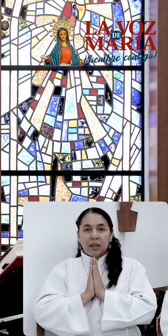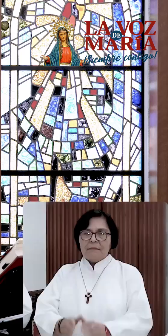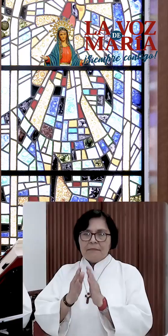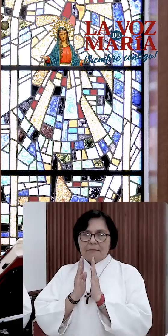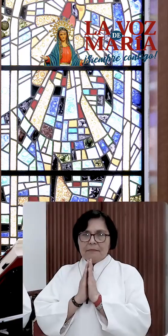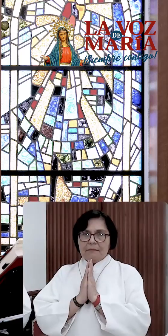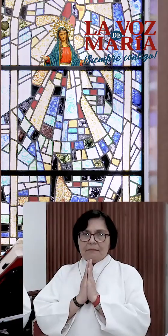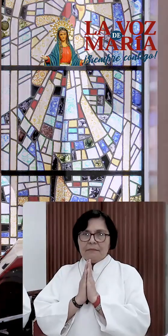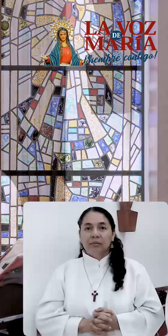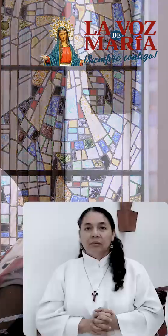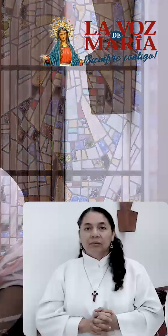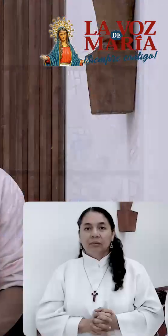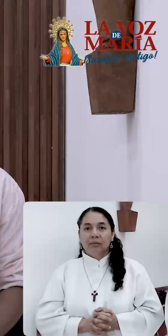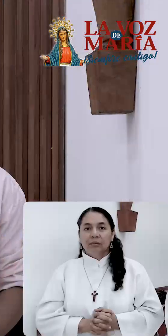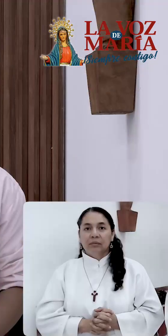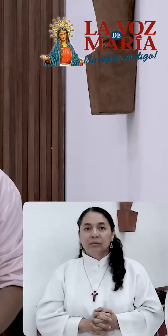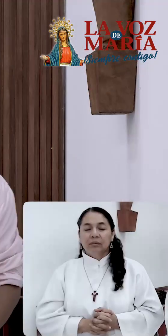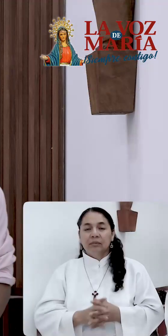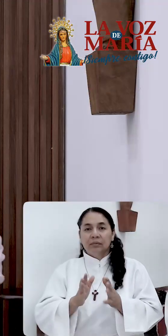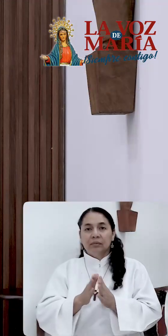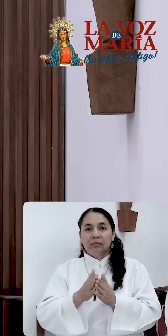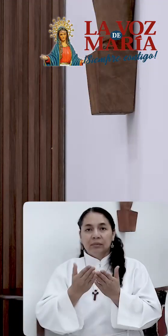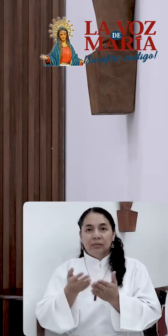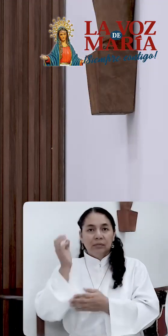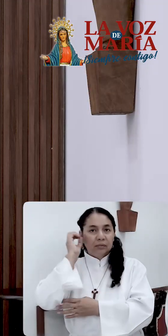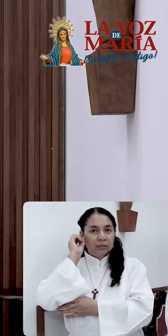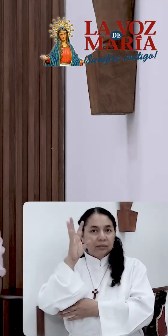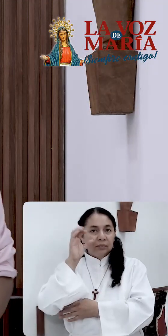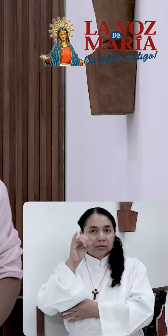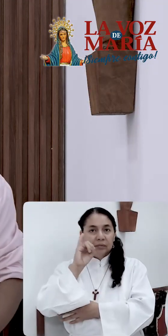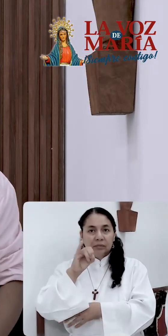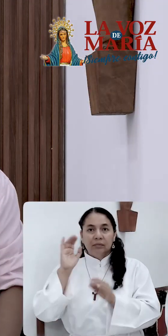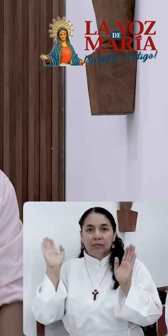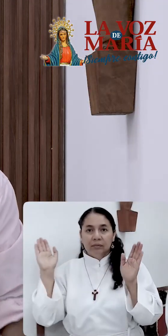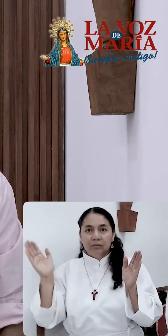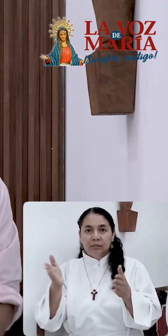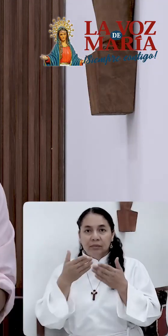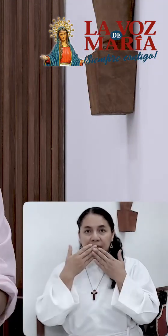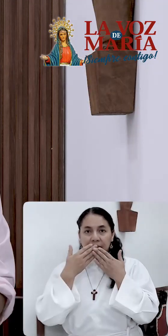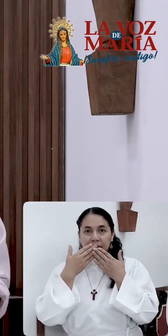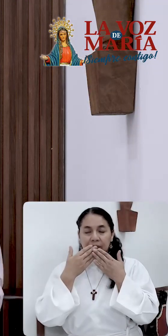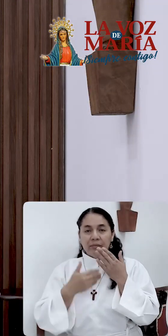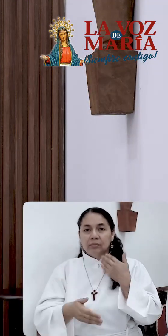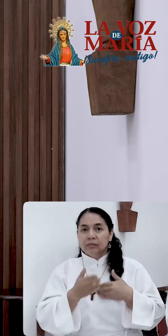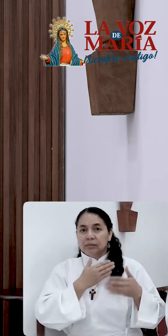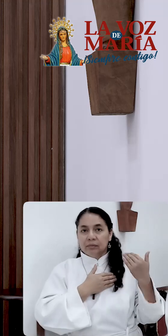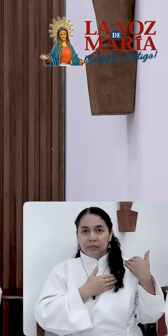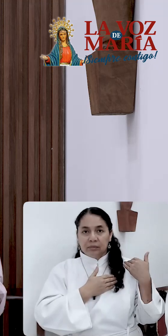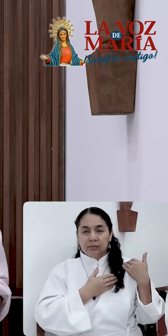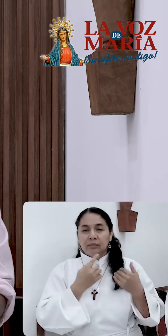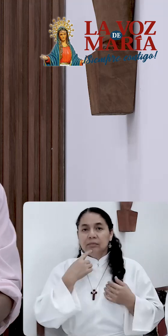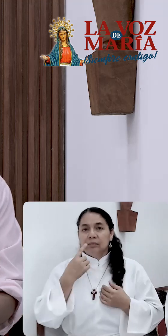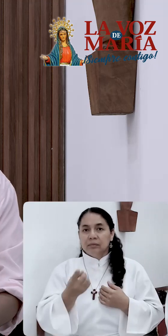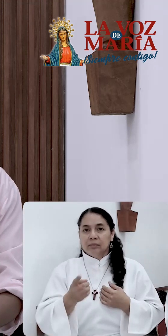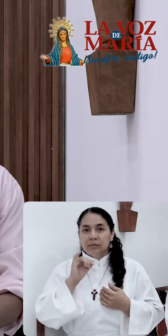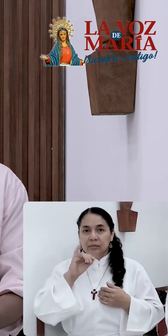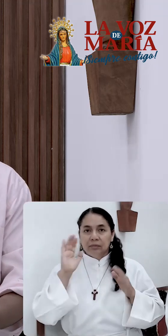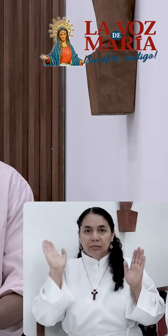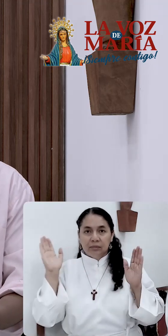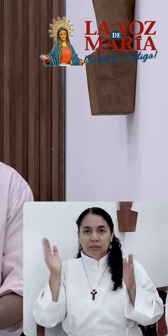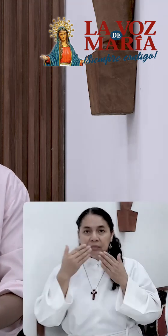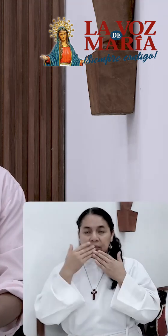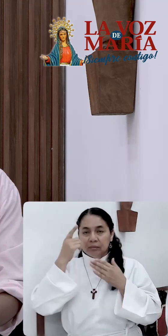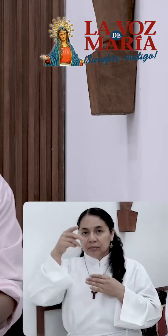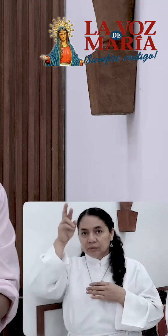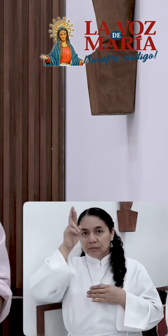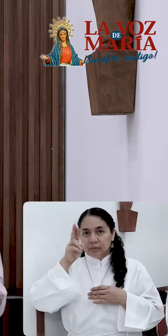siglos. Del libro del profeta Isaías. En aquel entonces dijo Isaías: el